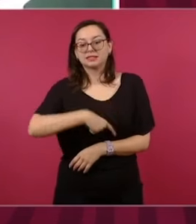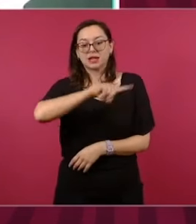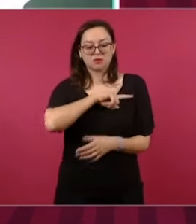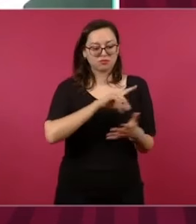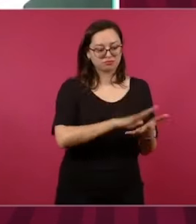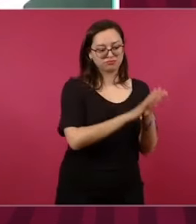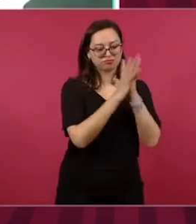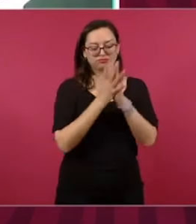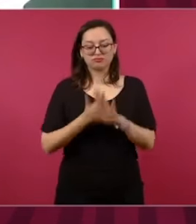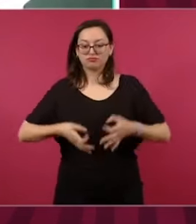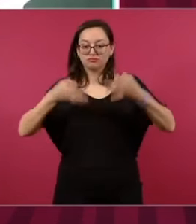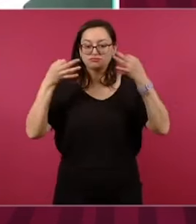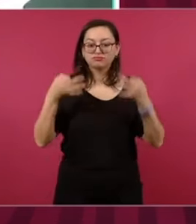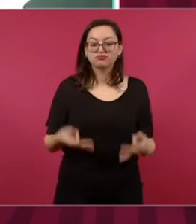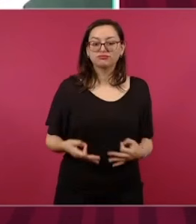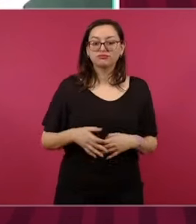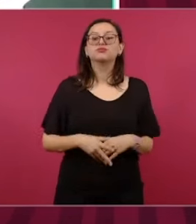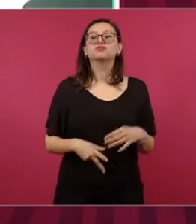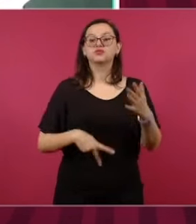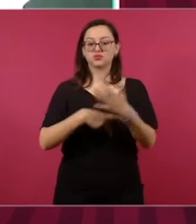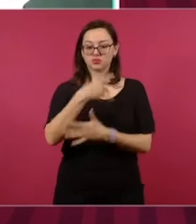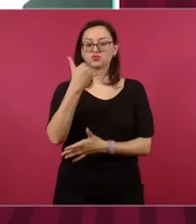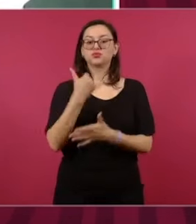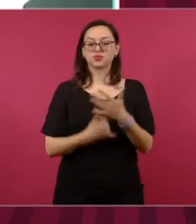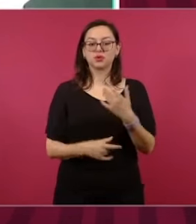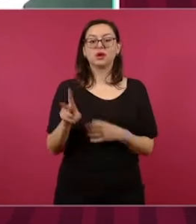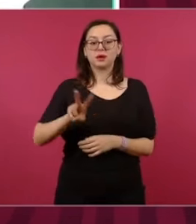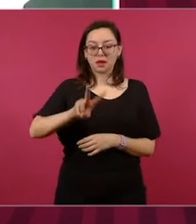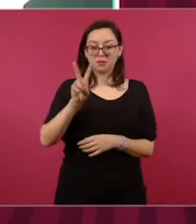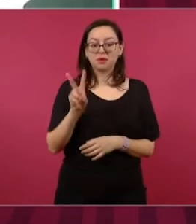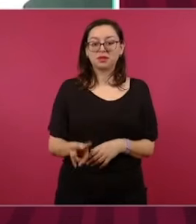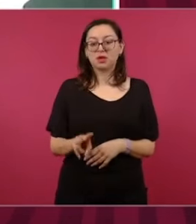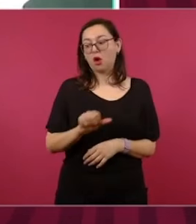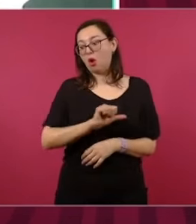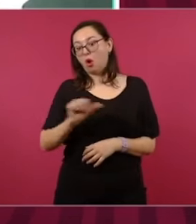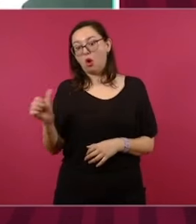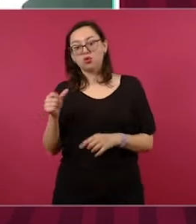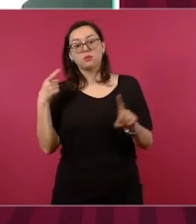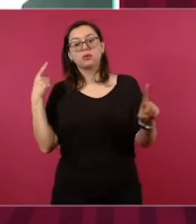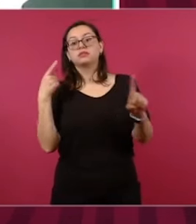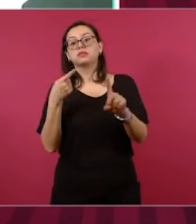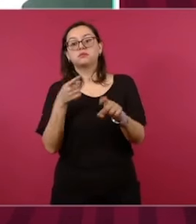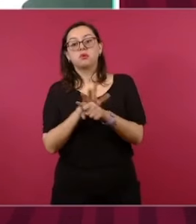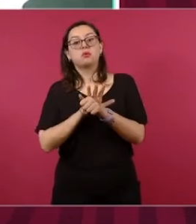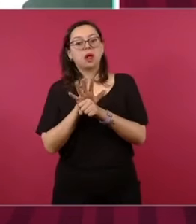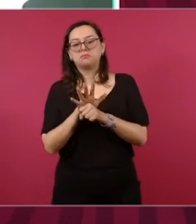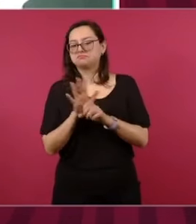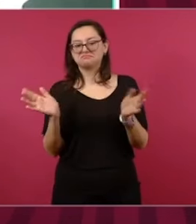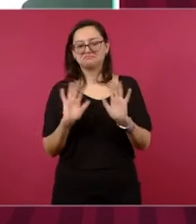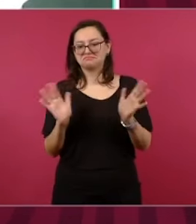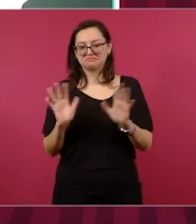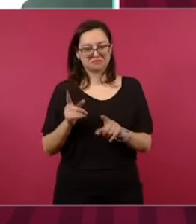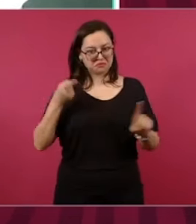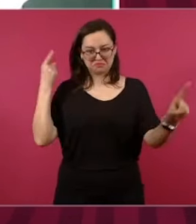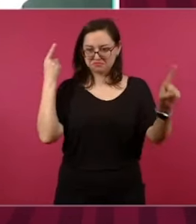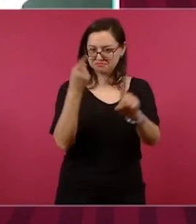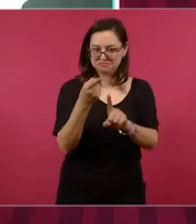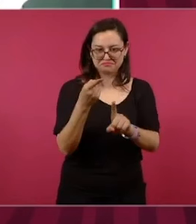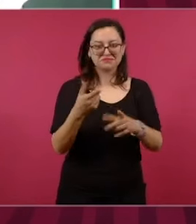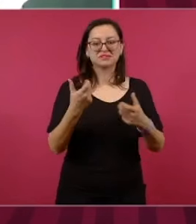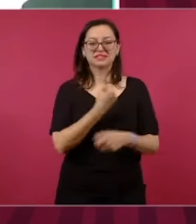estado. Y bueno, pues este proyecto sin duda no tiene otro objetivo más que seguir fortaleciendo el sistema